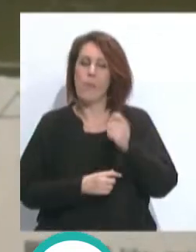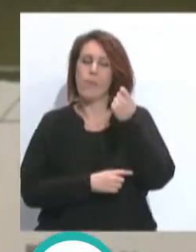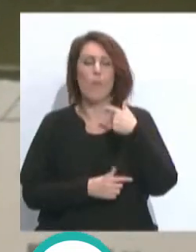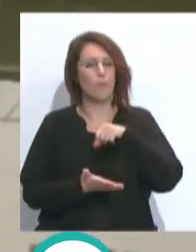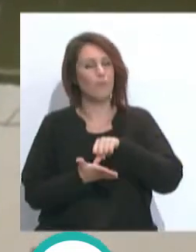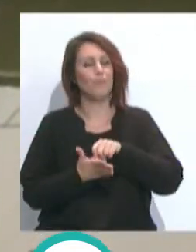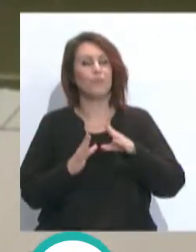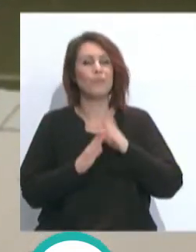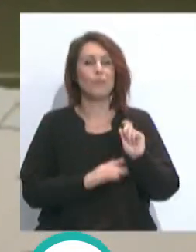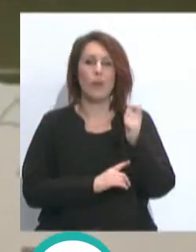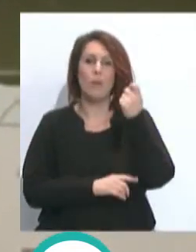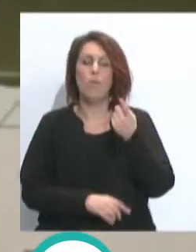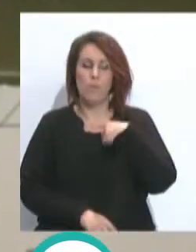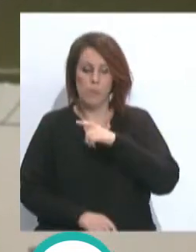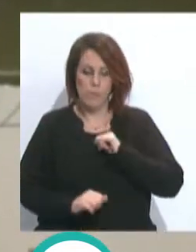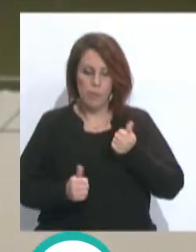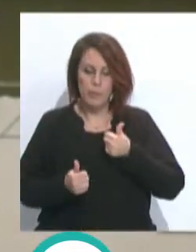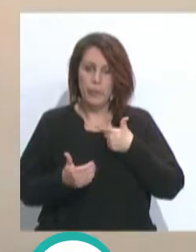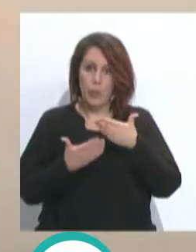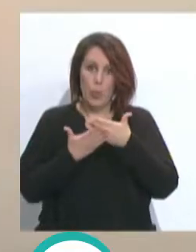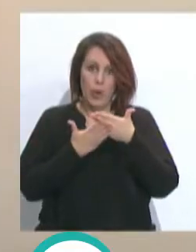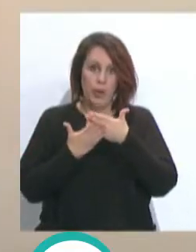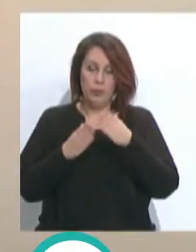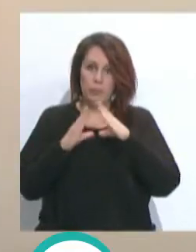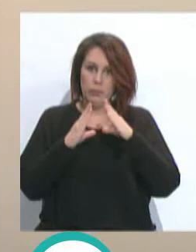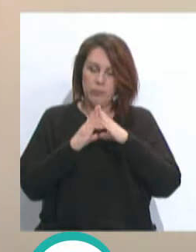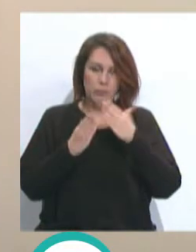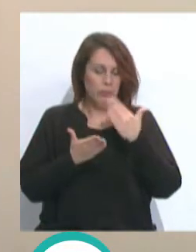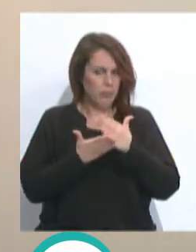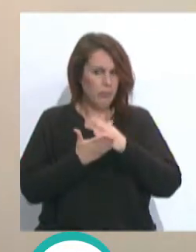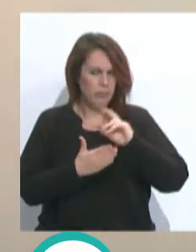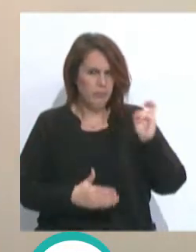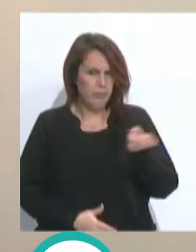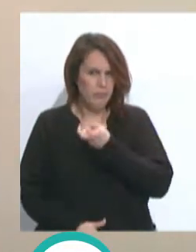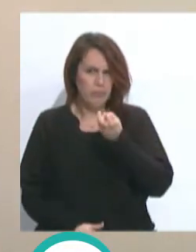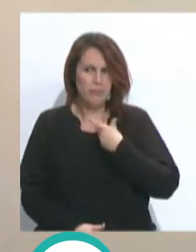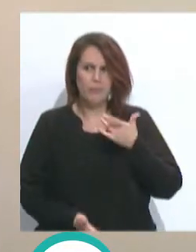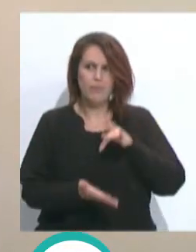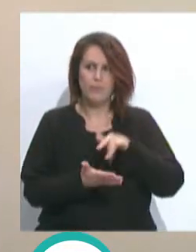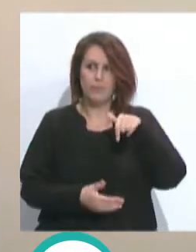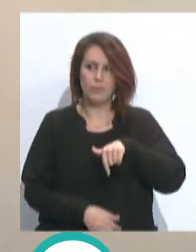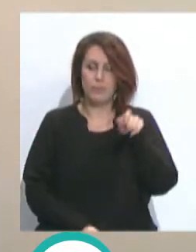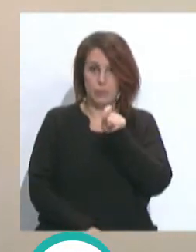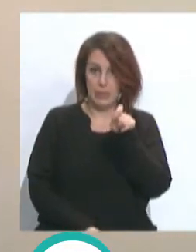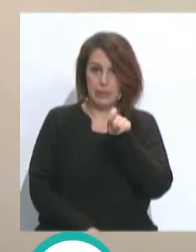ciudad feminista. Pusimos en marcha la Escuela de Feminismo con varios cursos que se están celebrando este mes